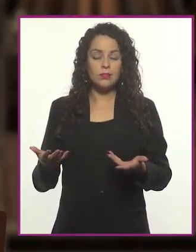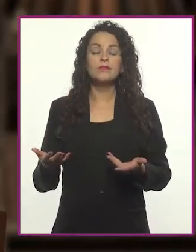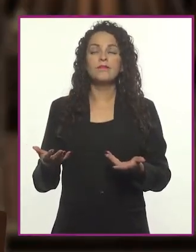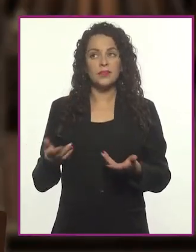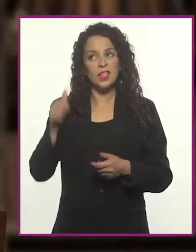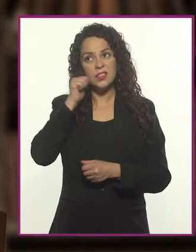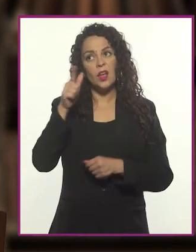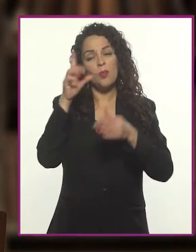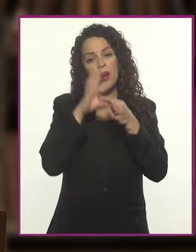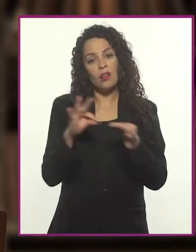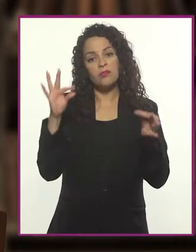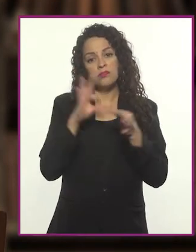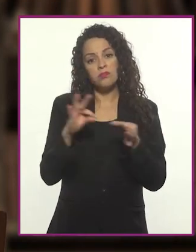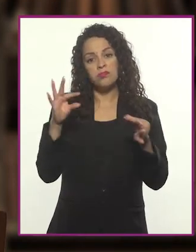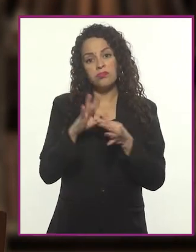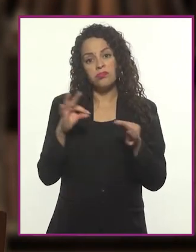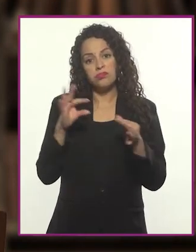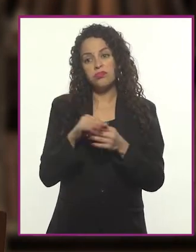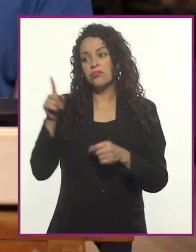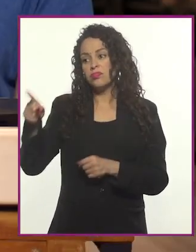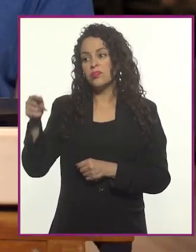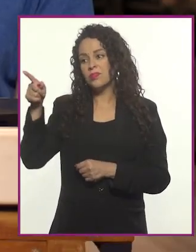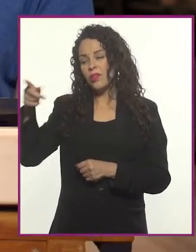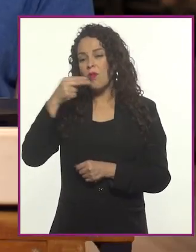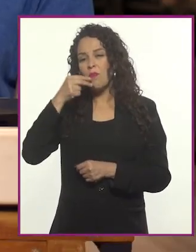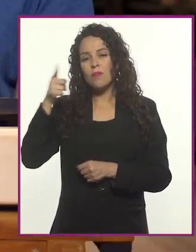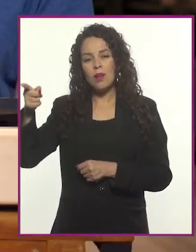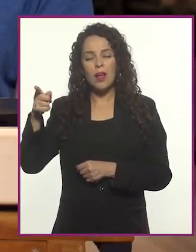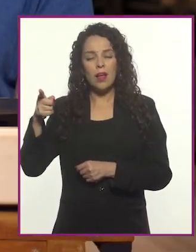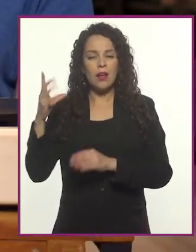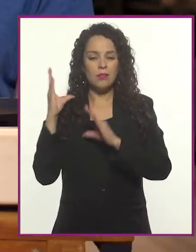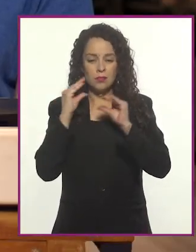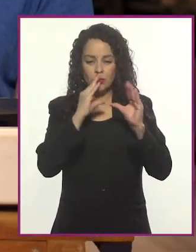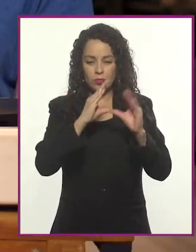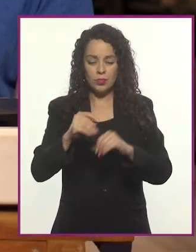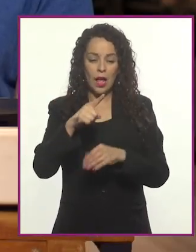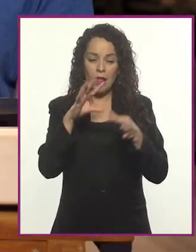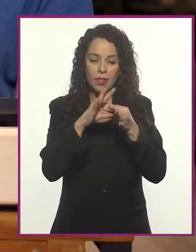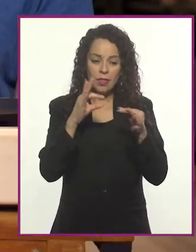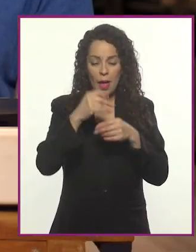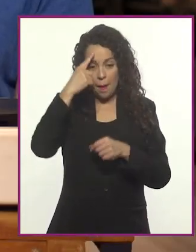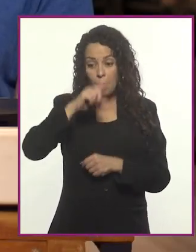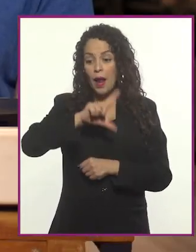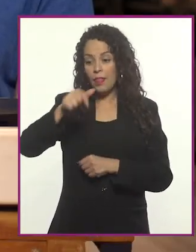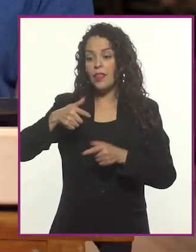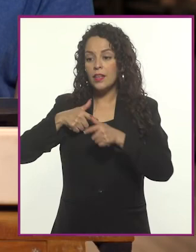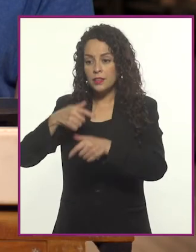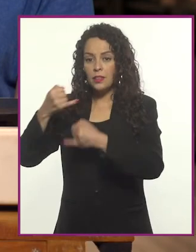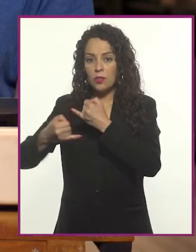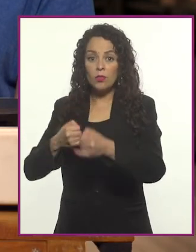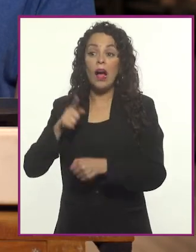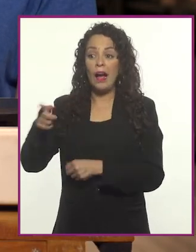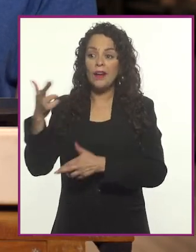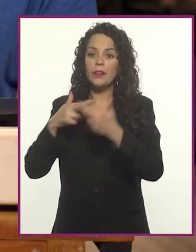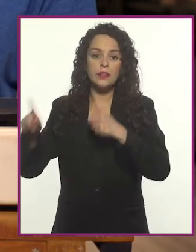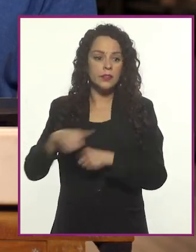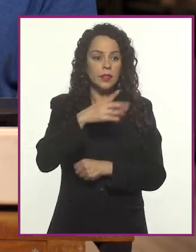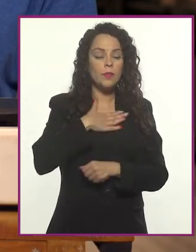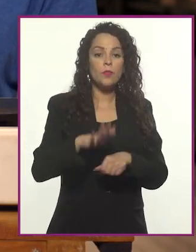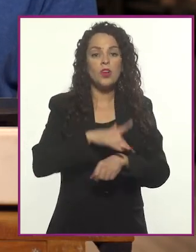el entrenador antes de que salieran a jugar. Ajá. Y que él tuvo que regresarse al baño porque se andaba haciendo pipí.